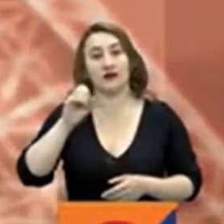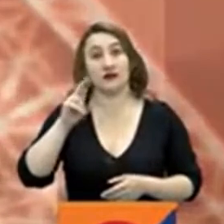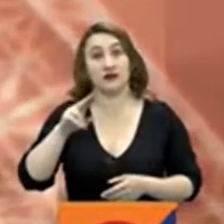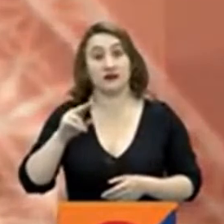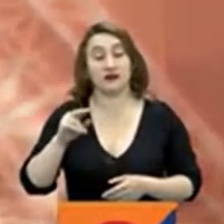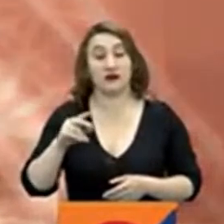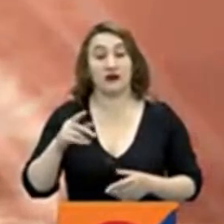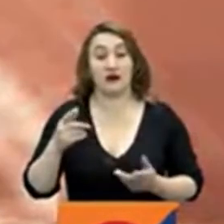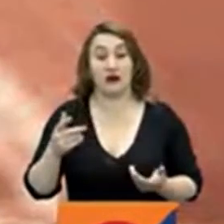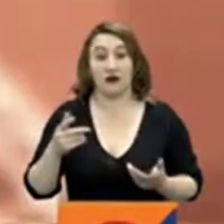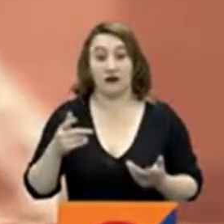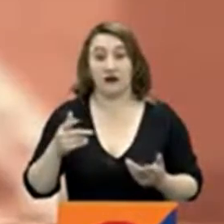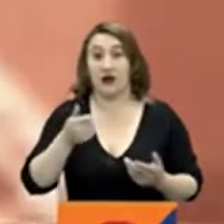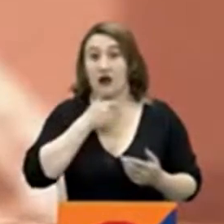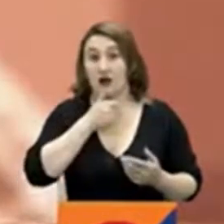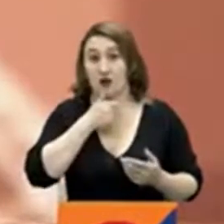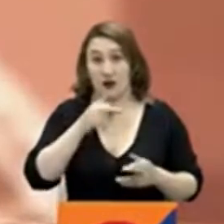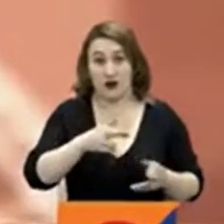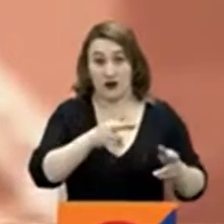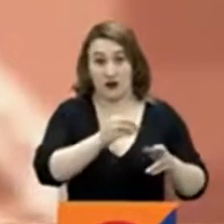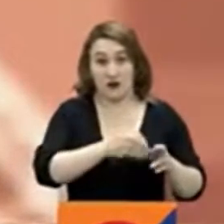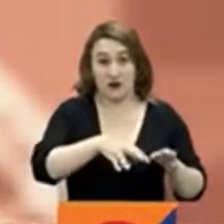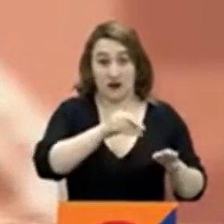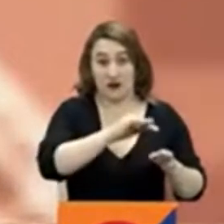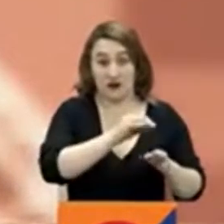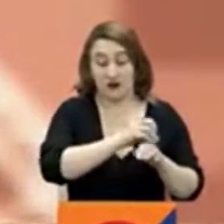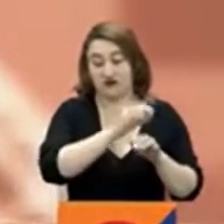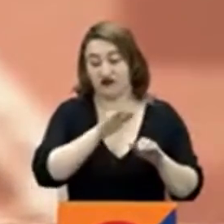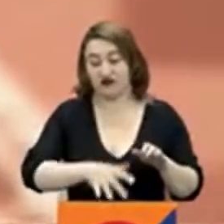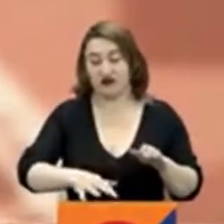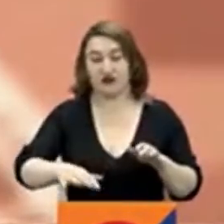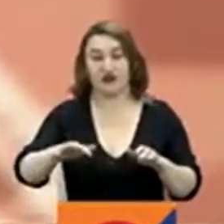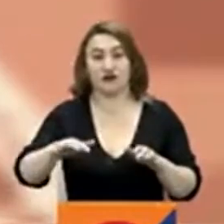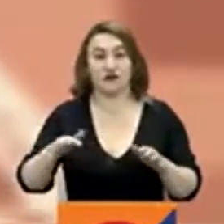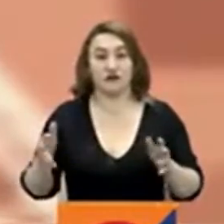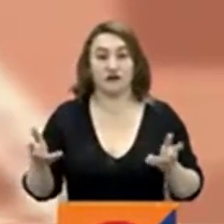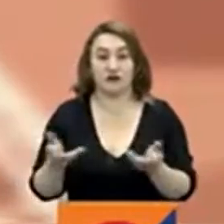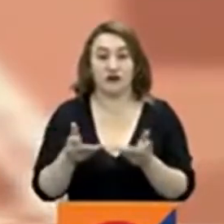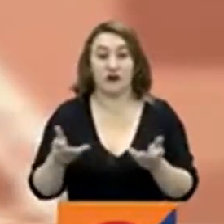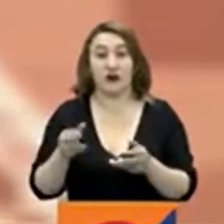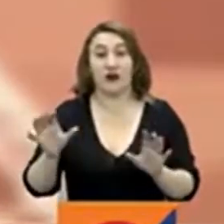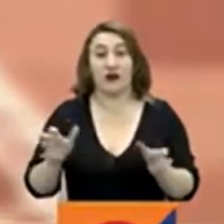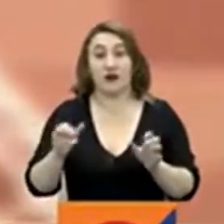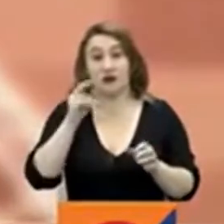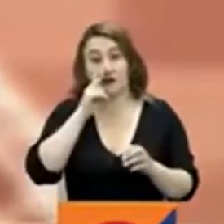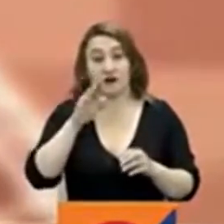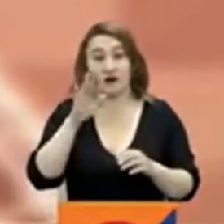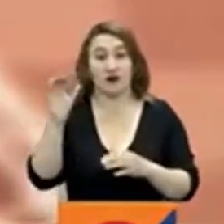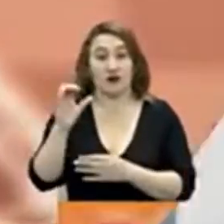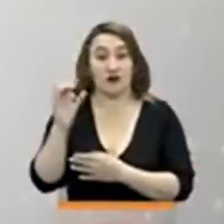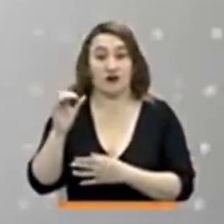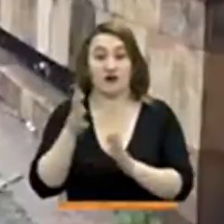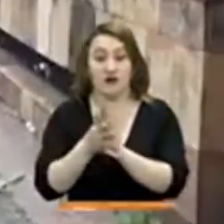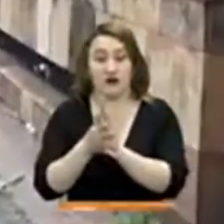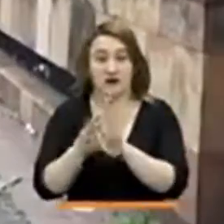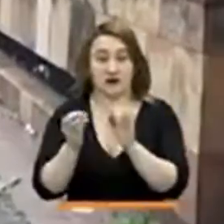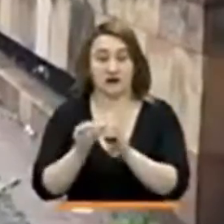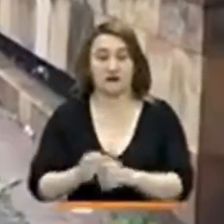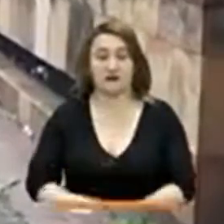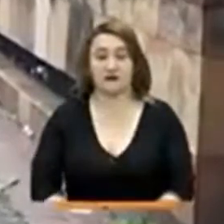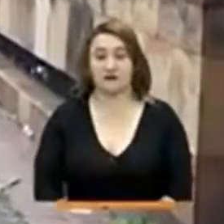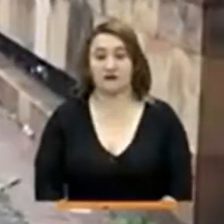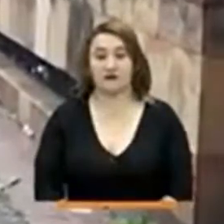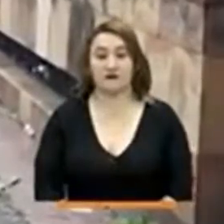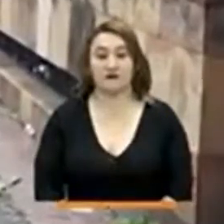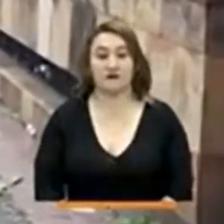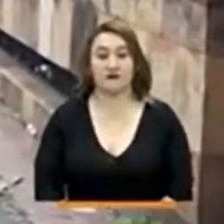inundando cientos de hectáreas de cultivos en Santander. Eliana Ortiz, periodista de la Radio Nacional de Colombia, con más información.